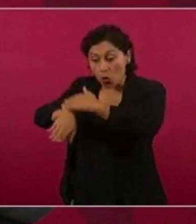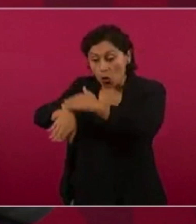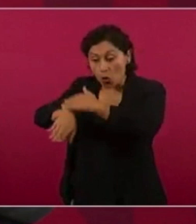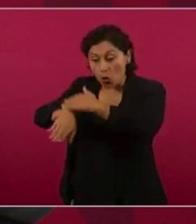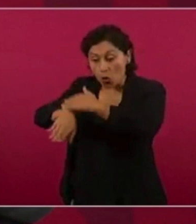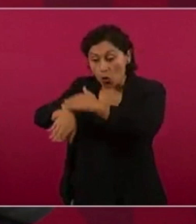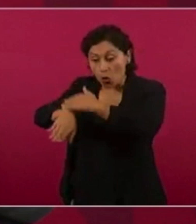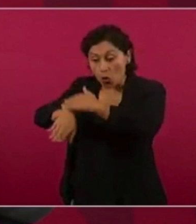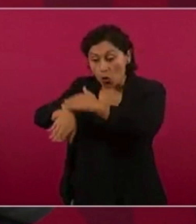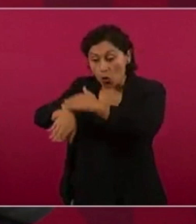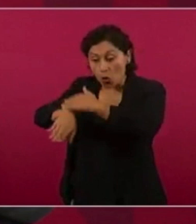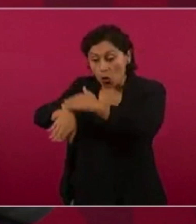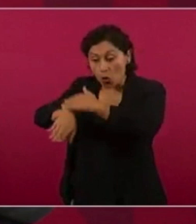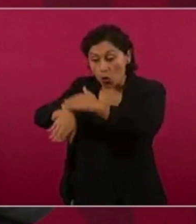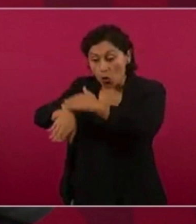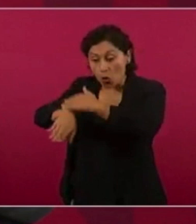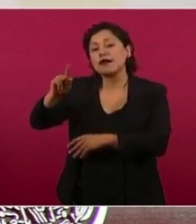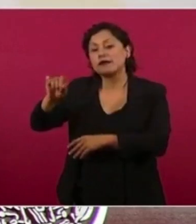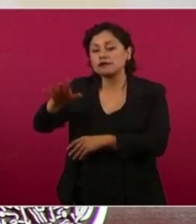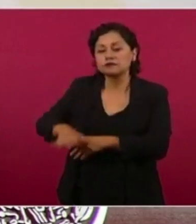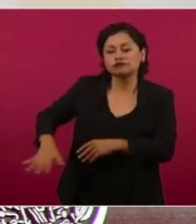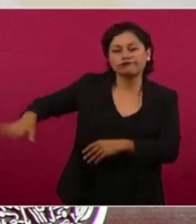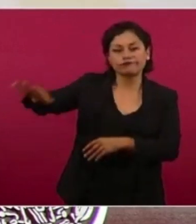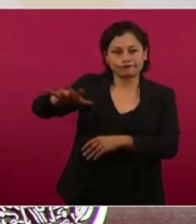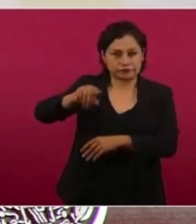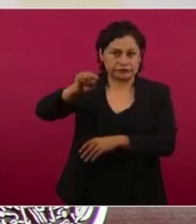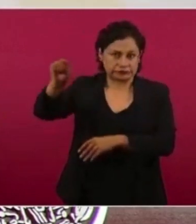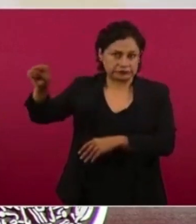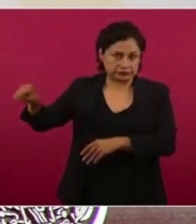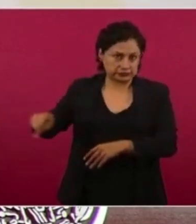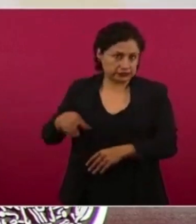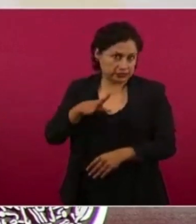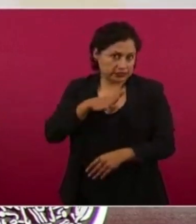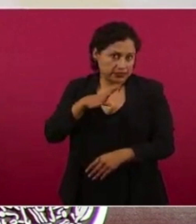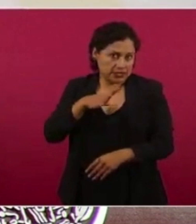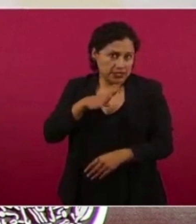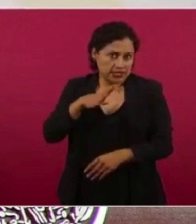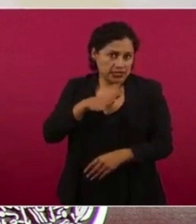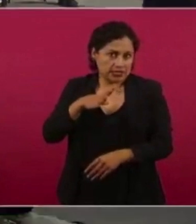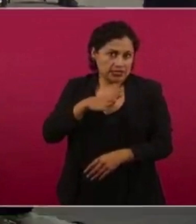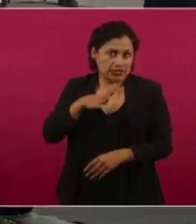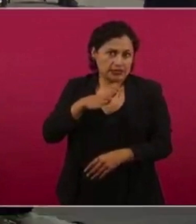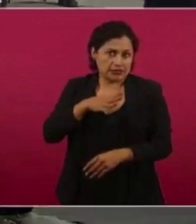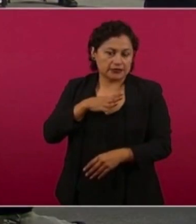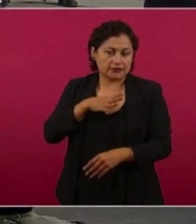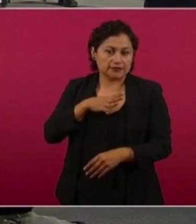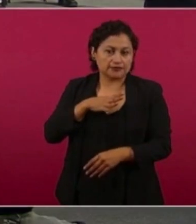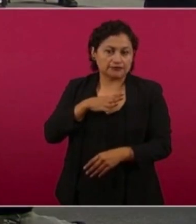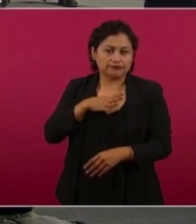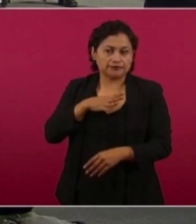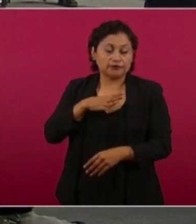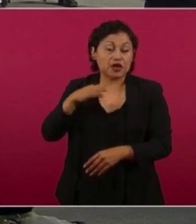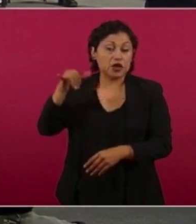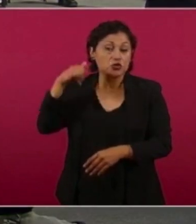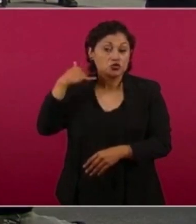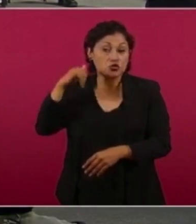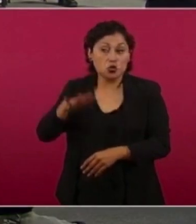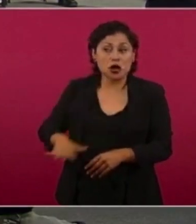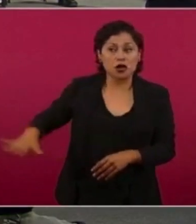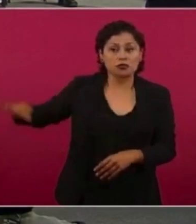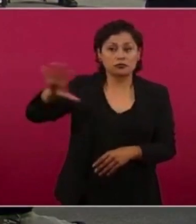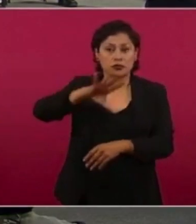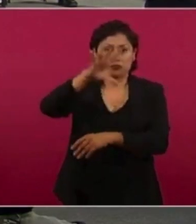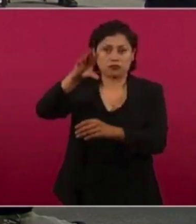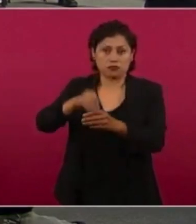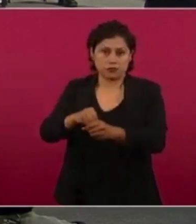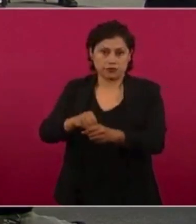oquedades, que son característicos de esta parte oriental de la península de Yucatán. El INAH